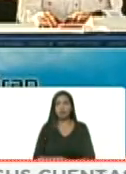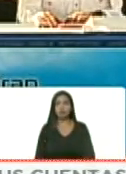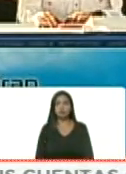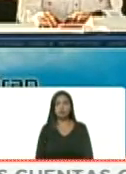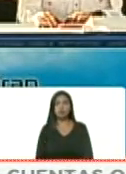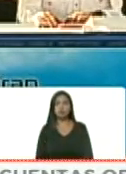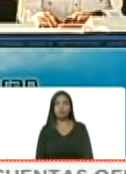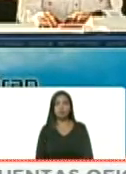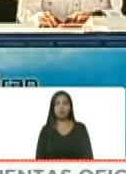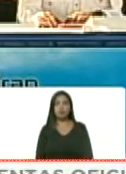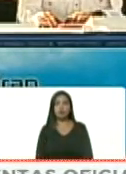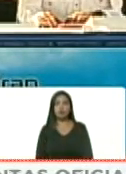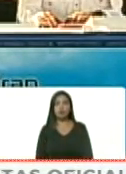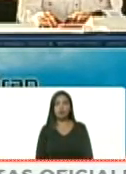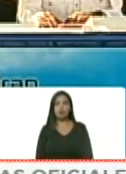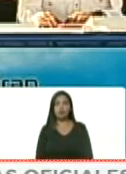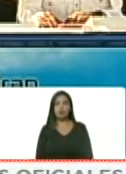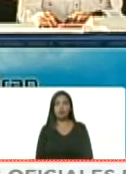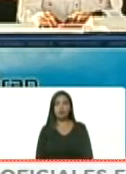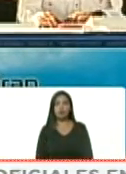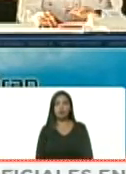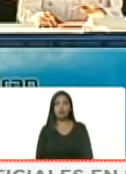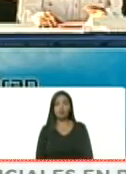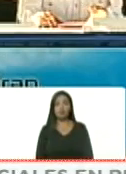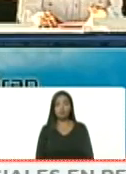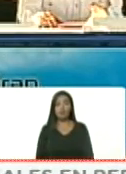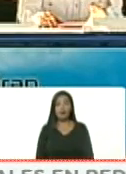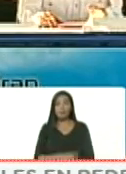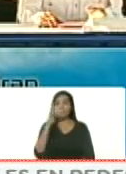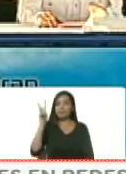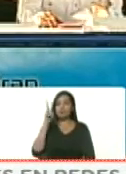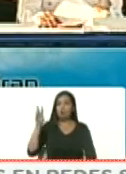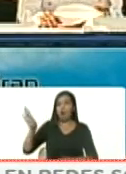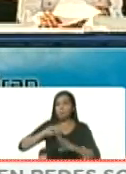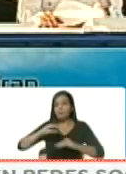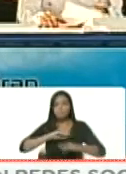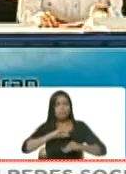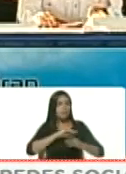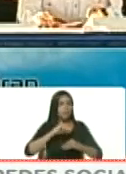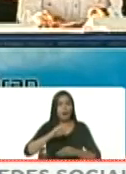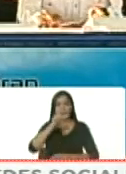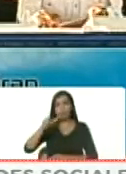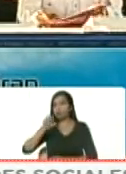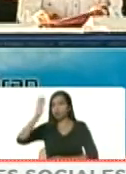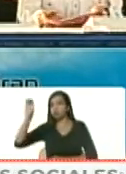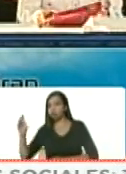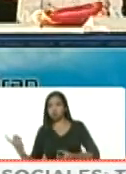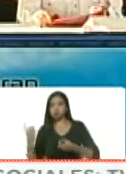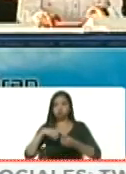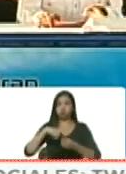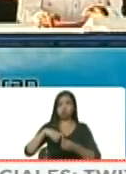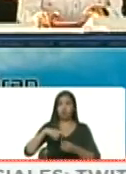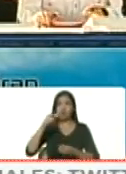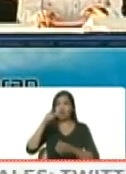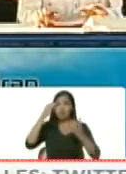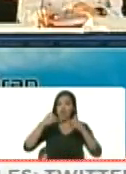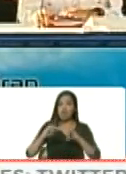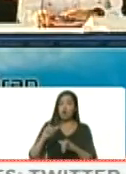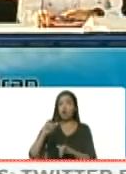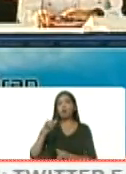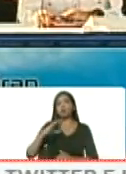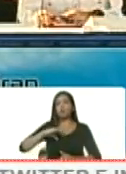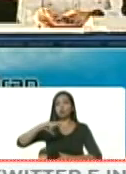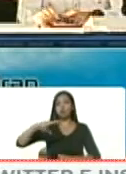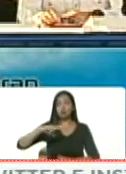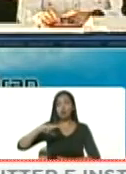mundo viven entre nosotros. Venezuela es un país receptor de migrantes y este hijo de portugueses, miren, ministro del